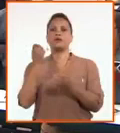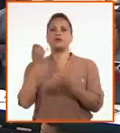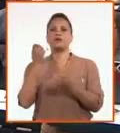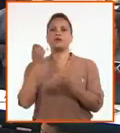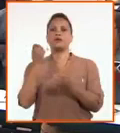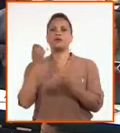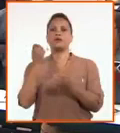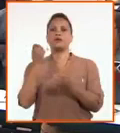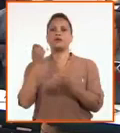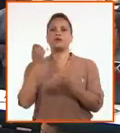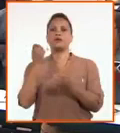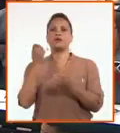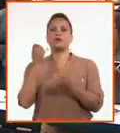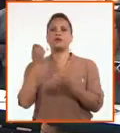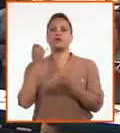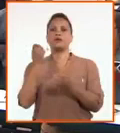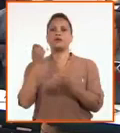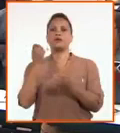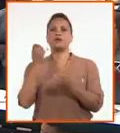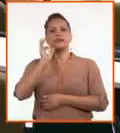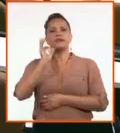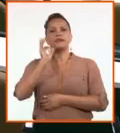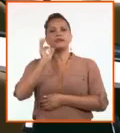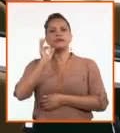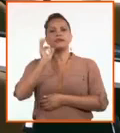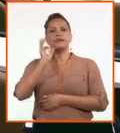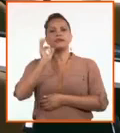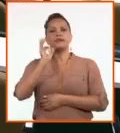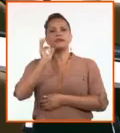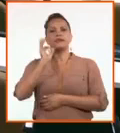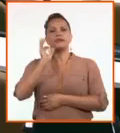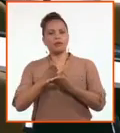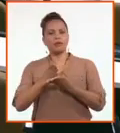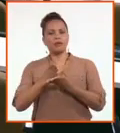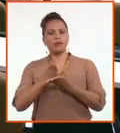cubana, por ser un guía que escucha a los estudiantes, que